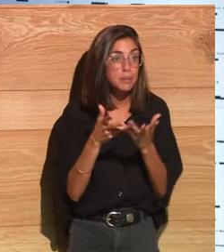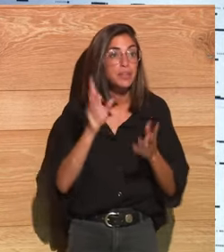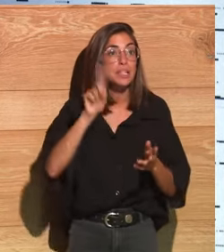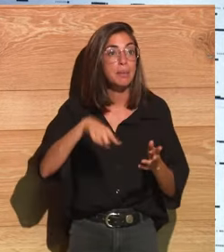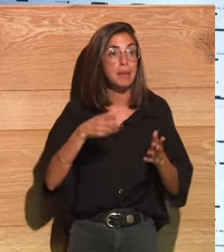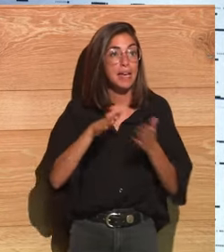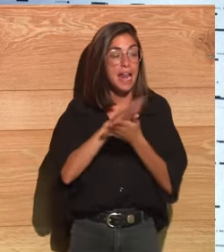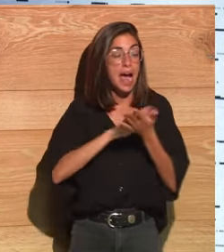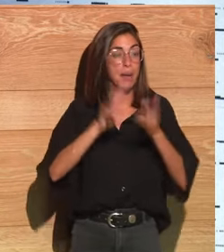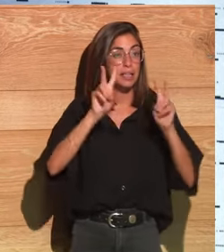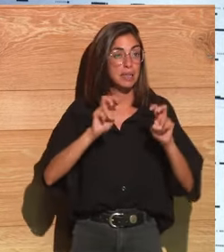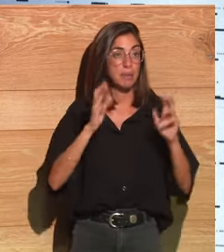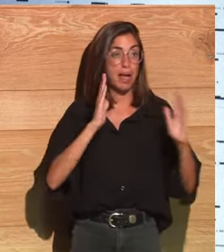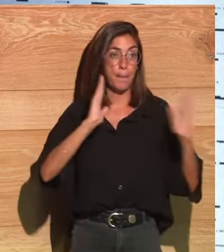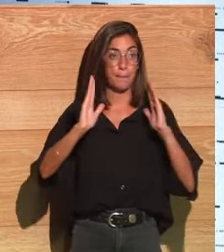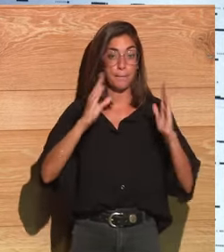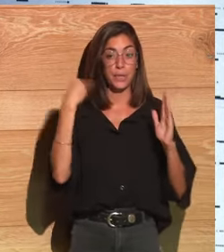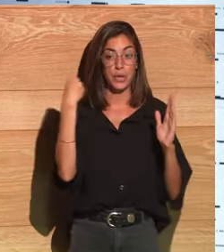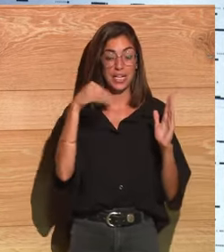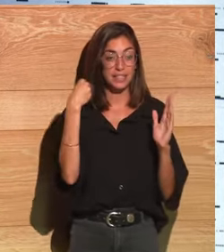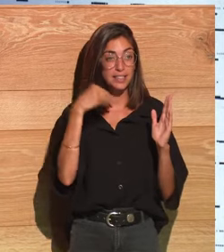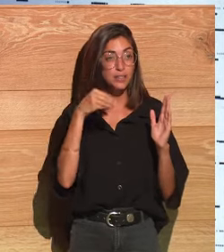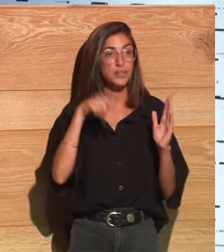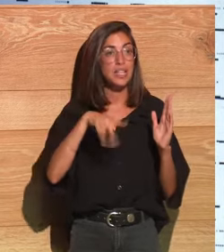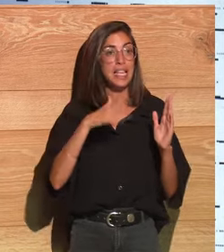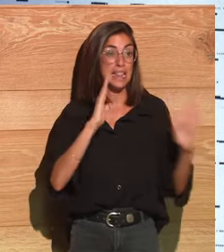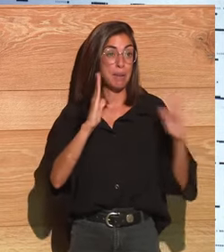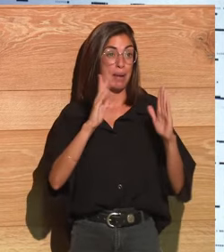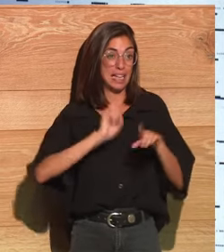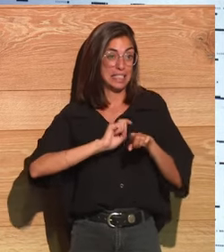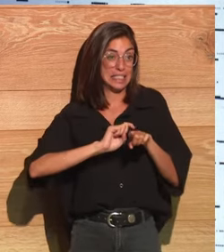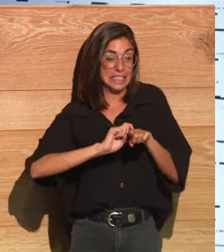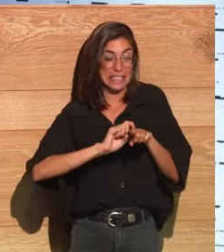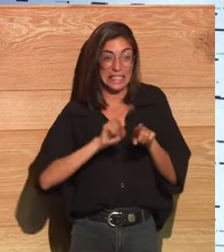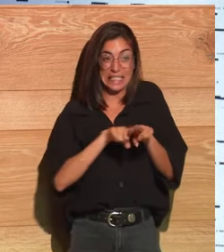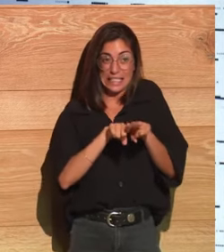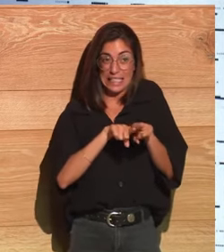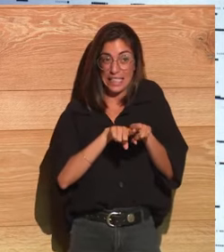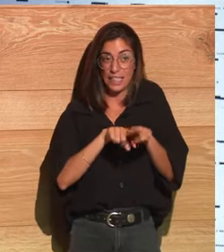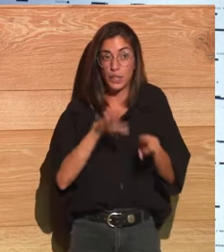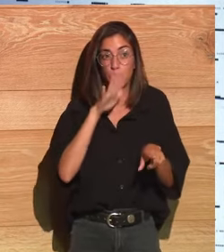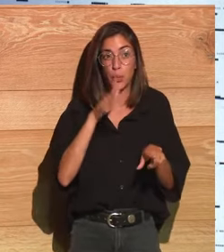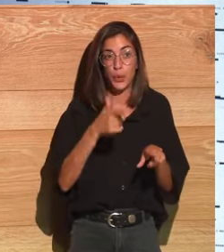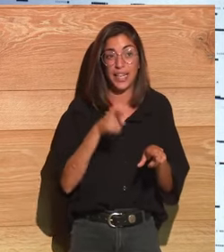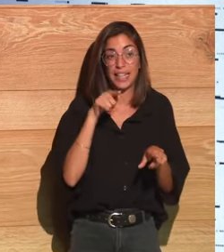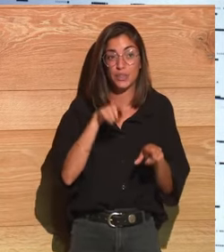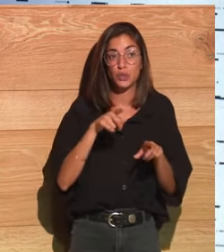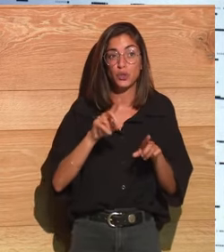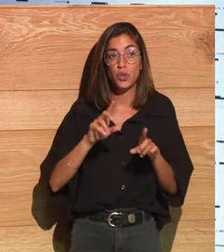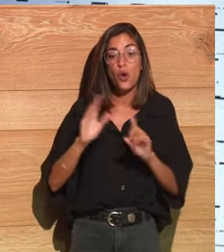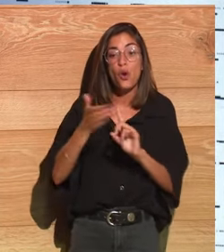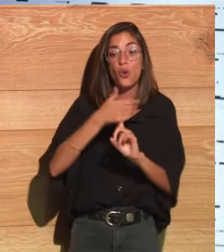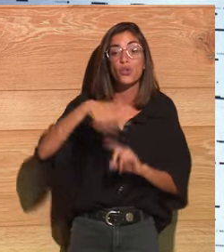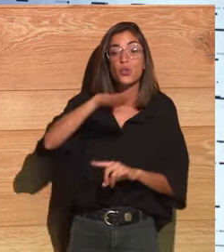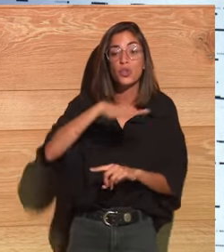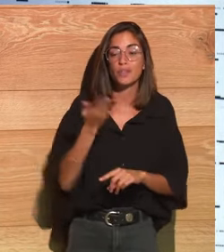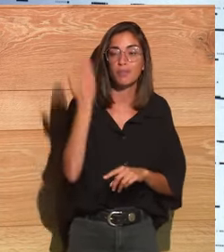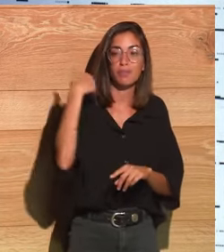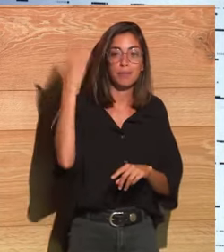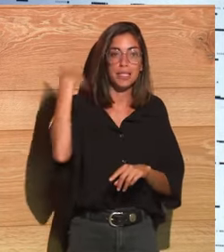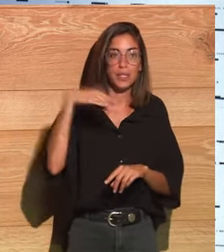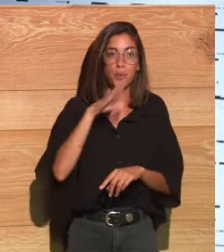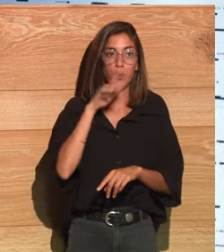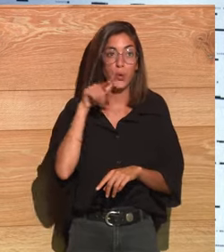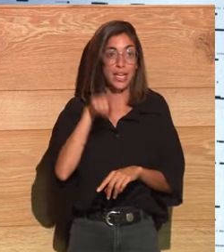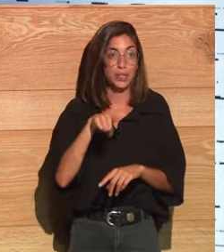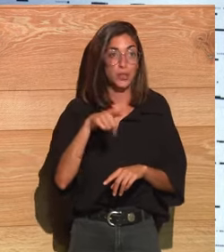de la adolescencia como una etapa crítica, tienen su origen en el pasado porque fueron un elemento